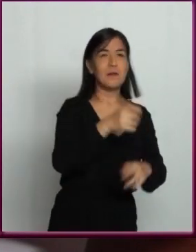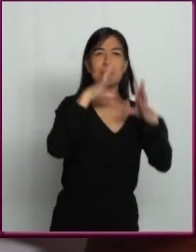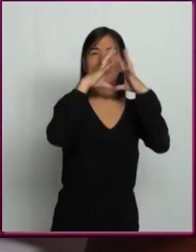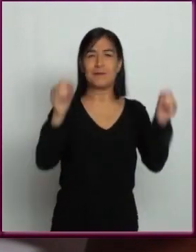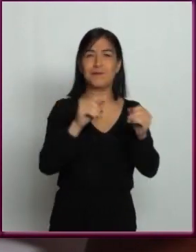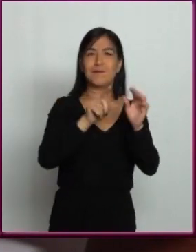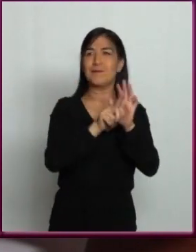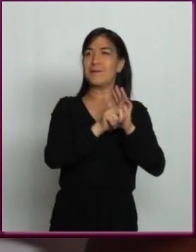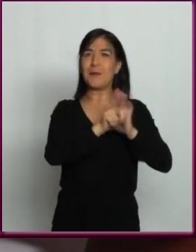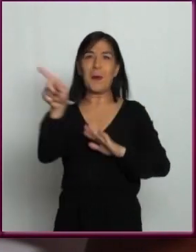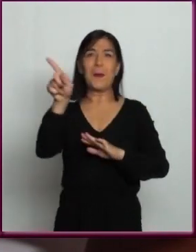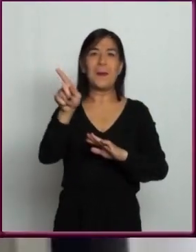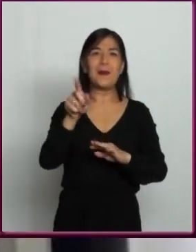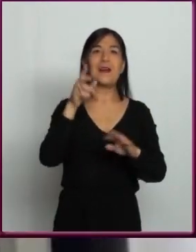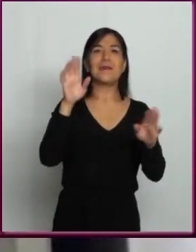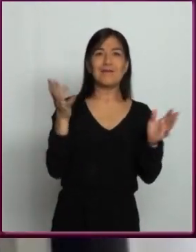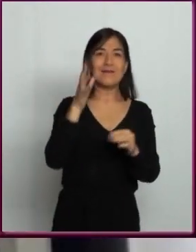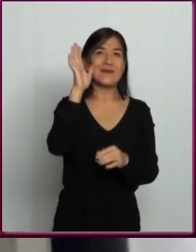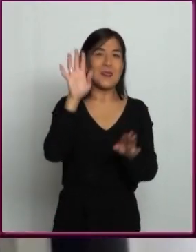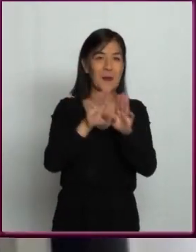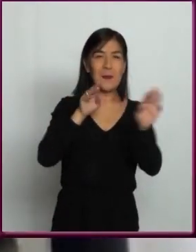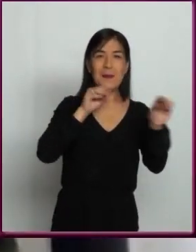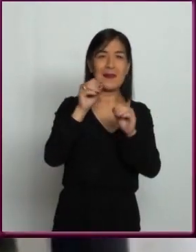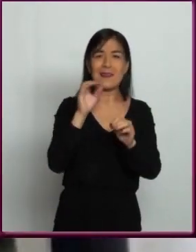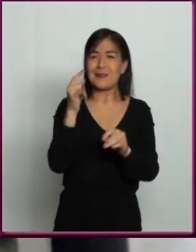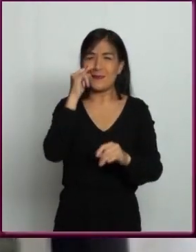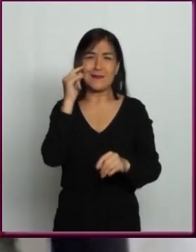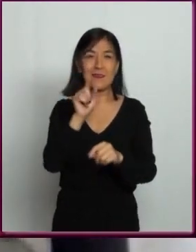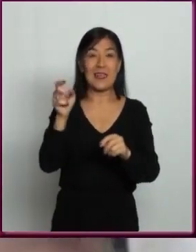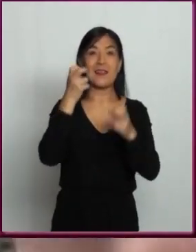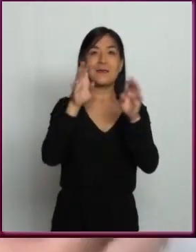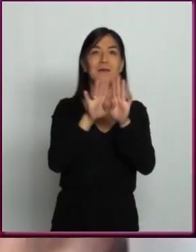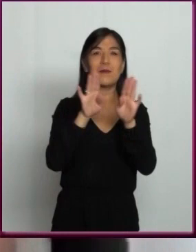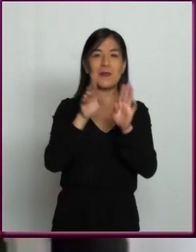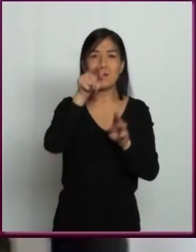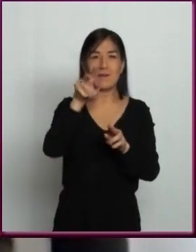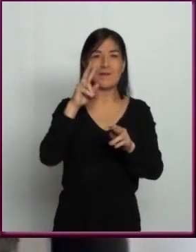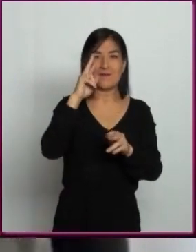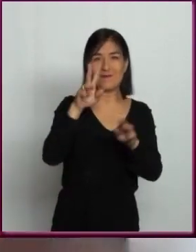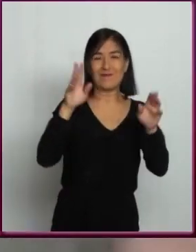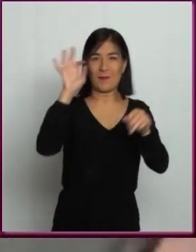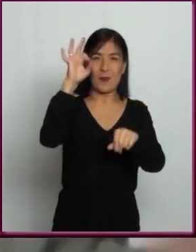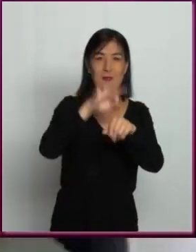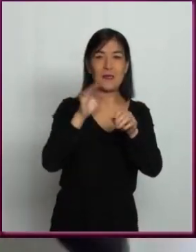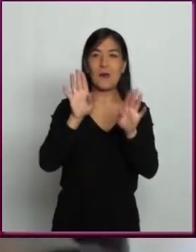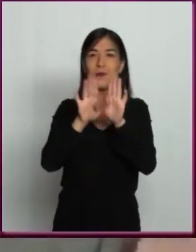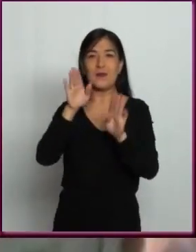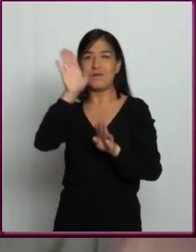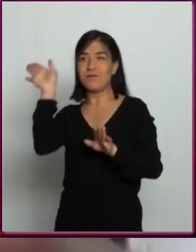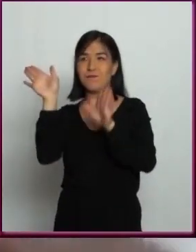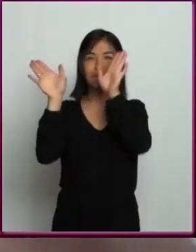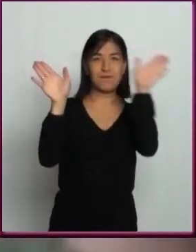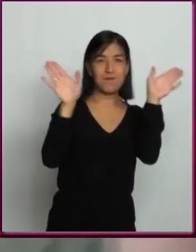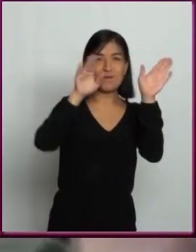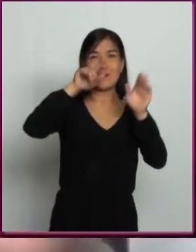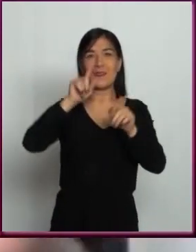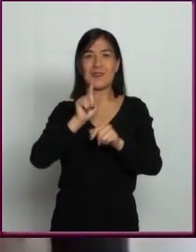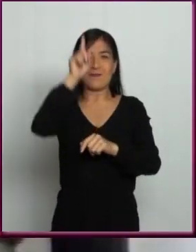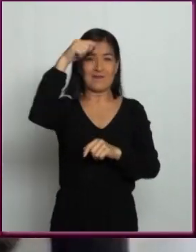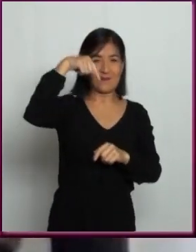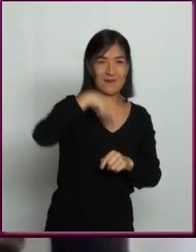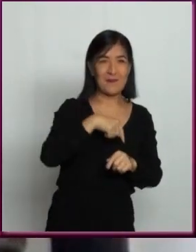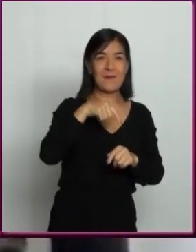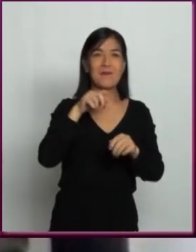ante cualquier movimiento pequeñito. Lo que pasa es que pueden tener esta visión periférica en diferentes partes del